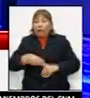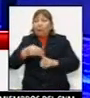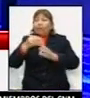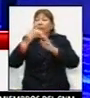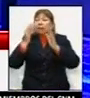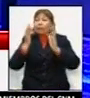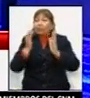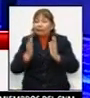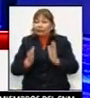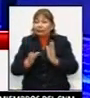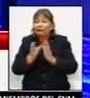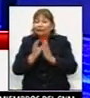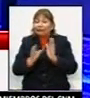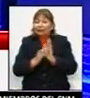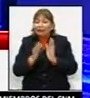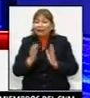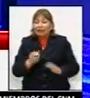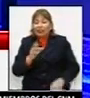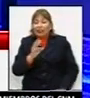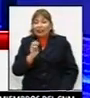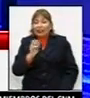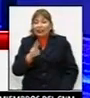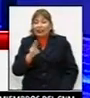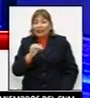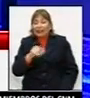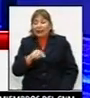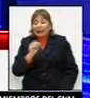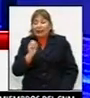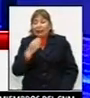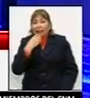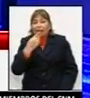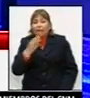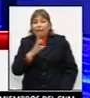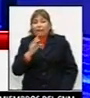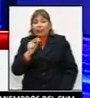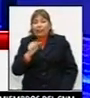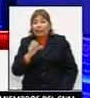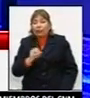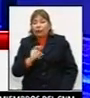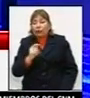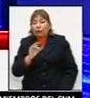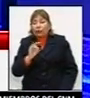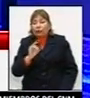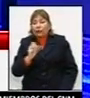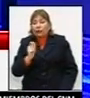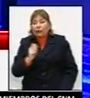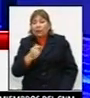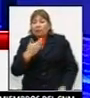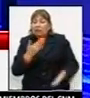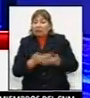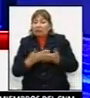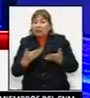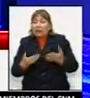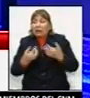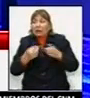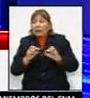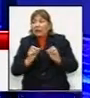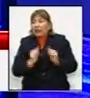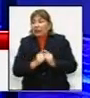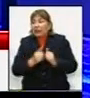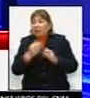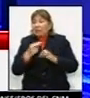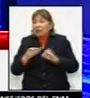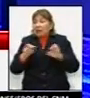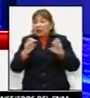temas constitucionales como Enrique Bernales, Percy Medina y Fernando Tuesta, pues va a permitir que el Parlamento